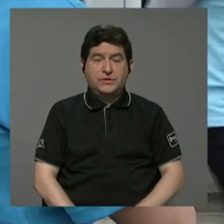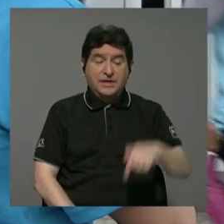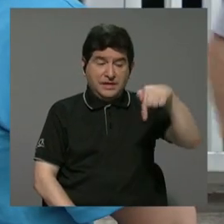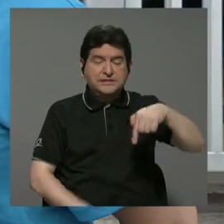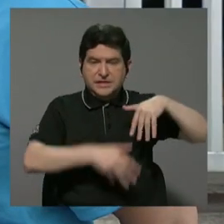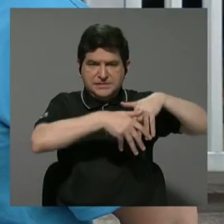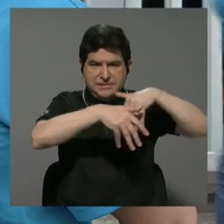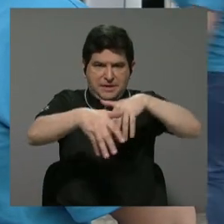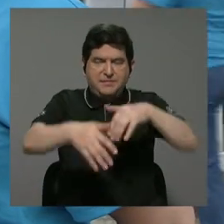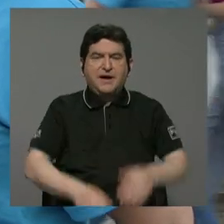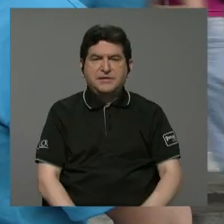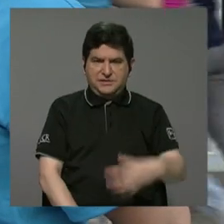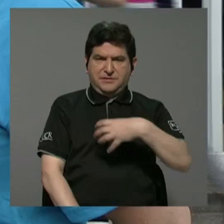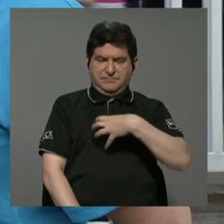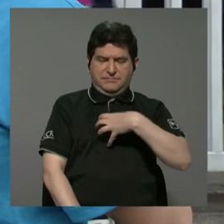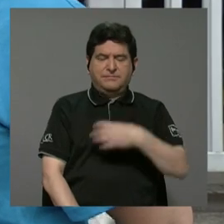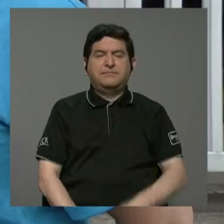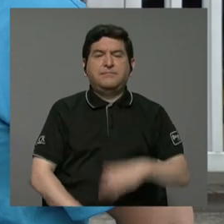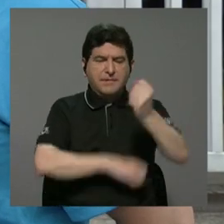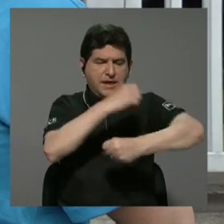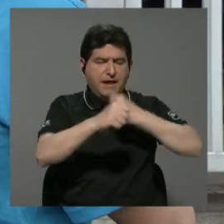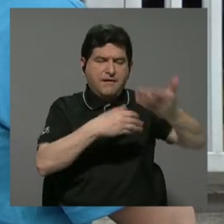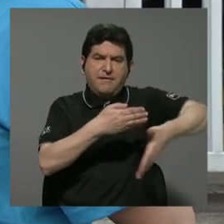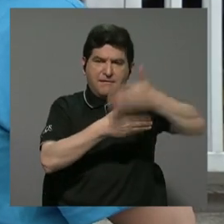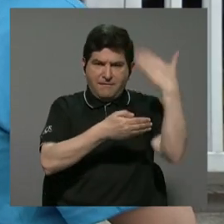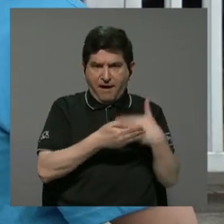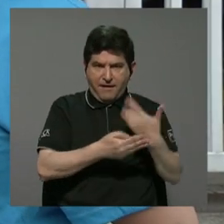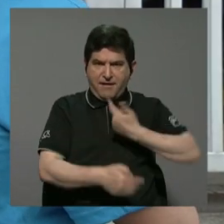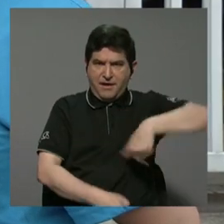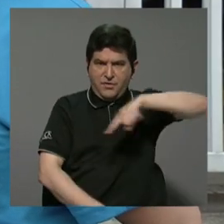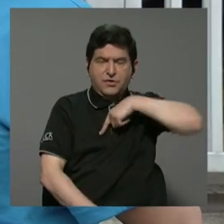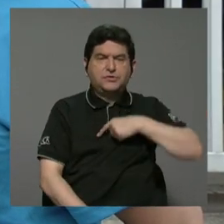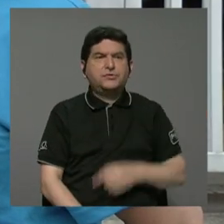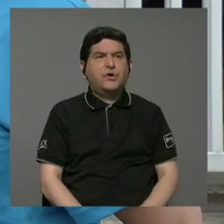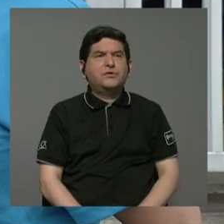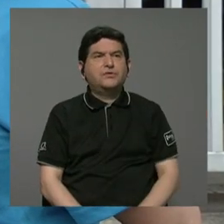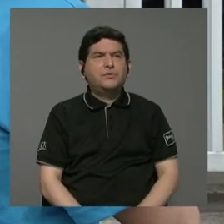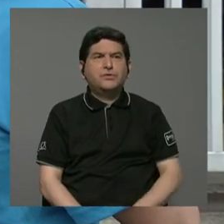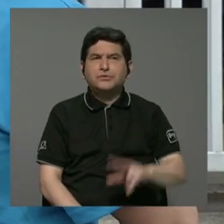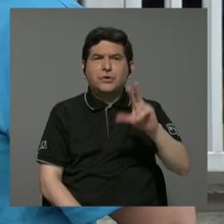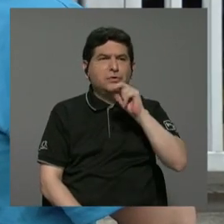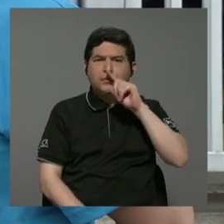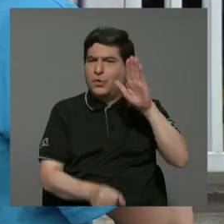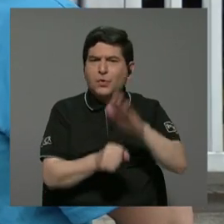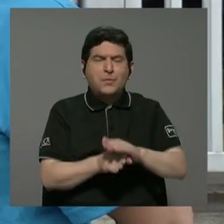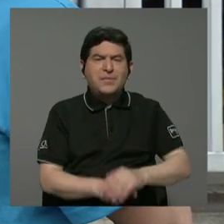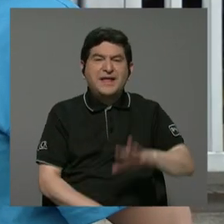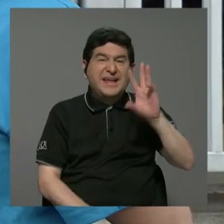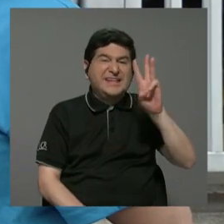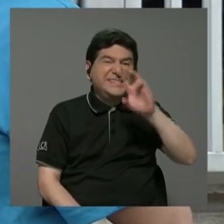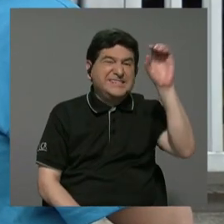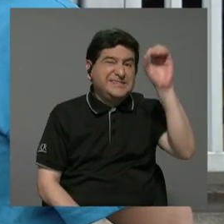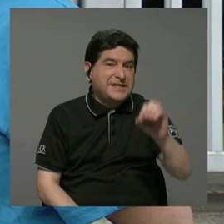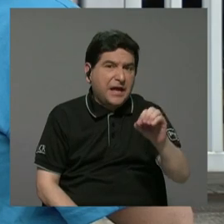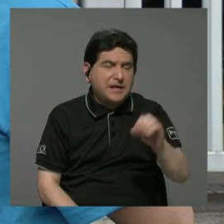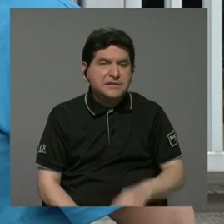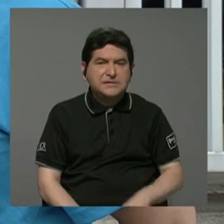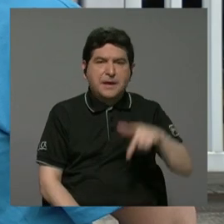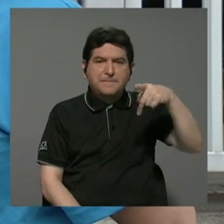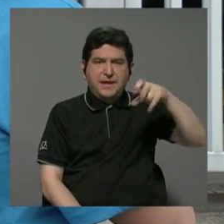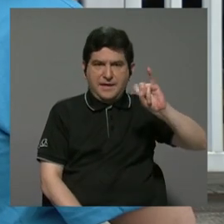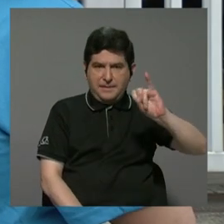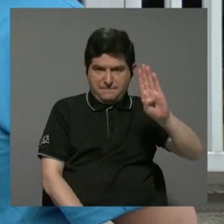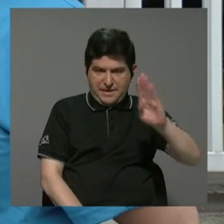hoy. El año pasado llegamos al 5%, o sea, ni siquiera llegamos al 6% del Producto